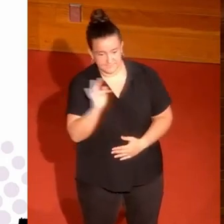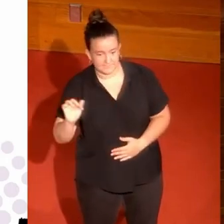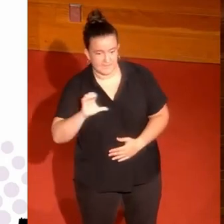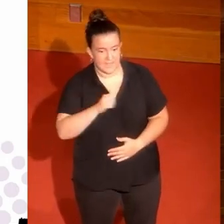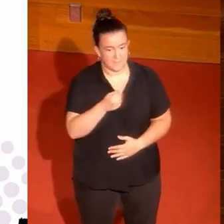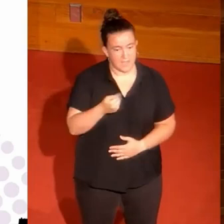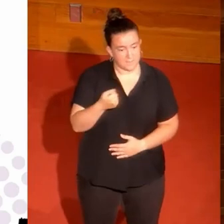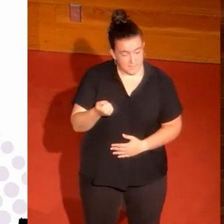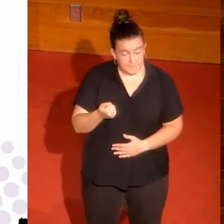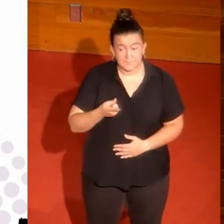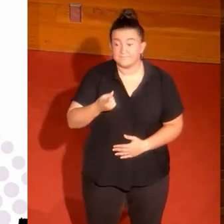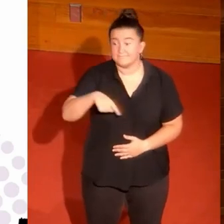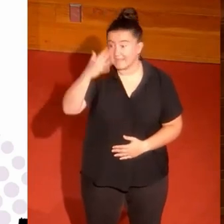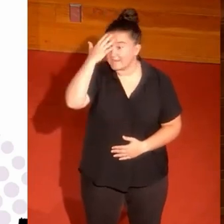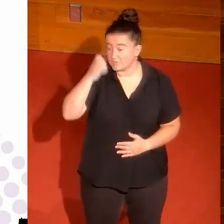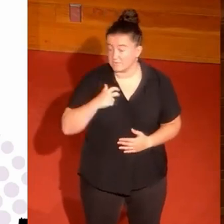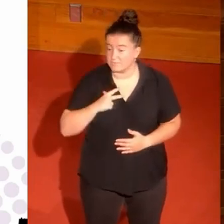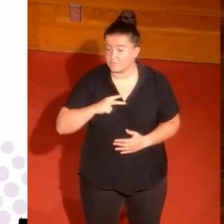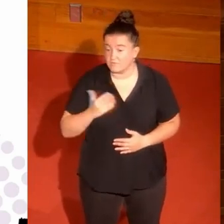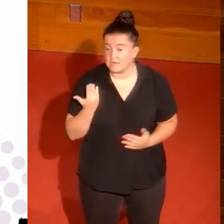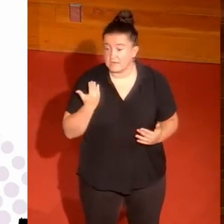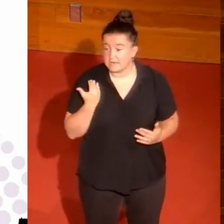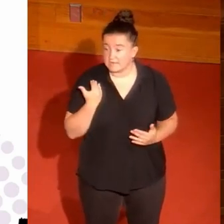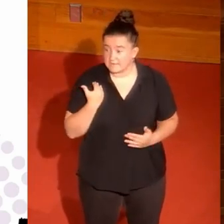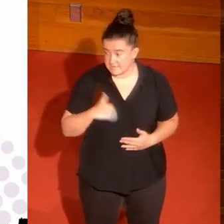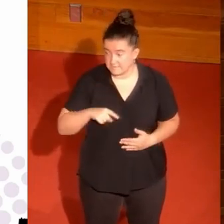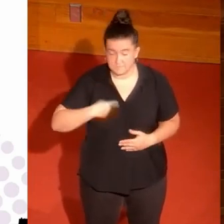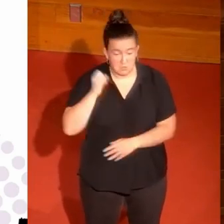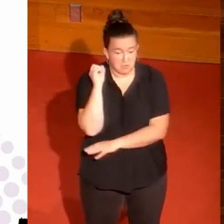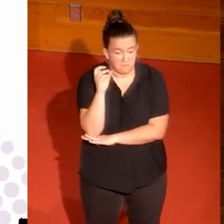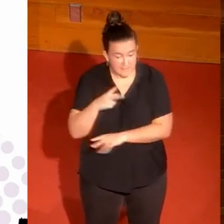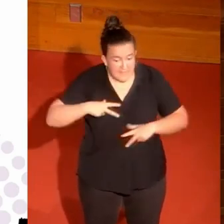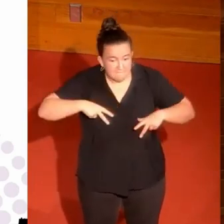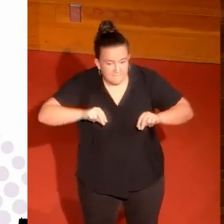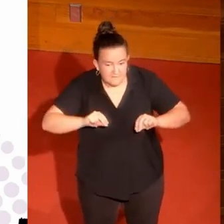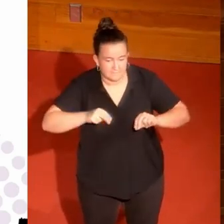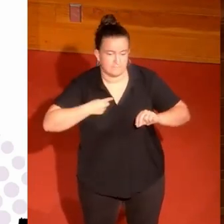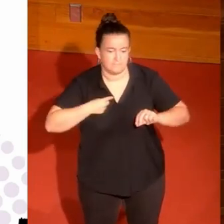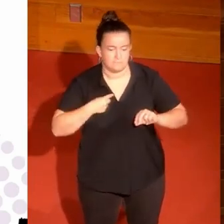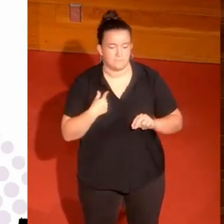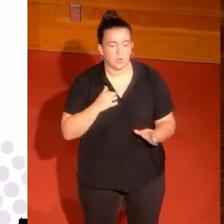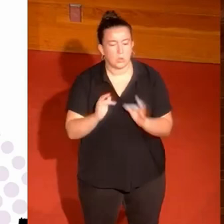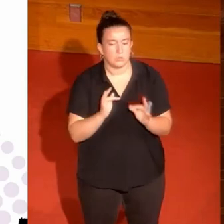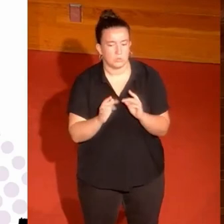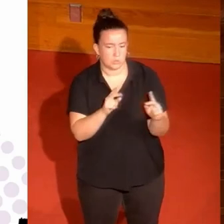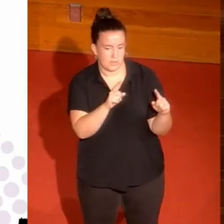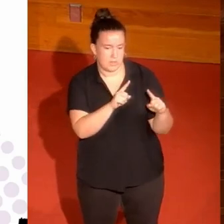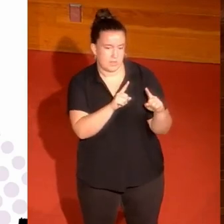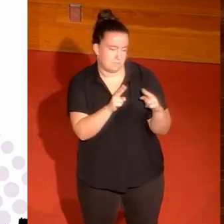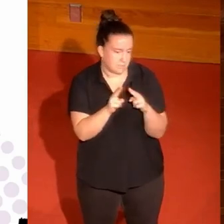jida simplement recordarles que al finalizar e la conferencia Se abrirá un turno de preguntas